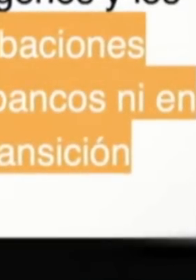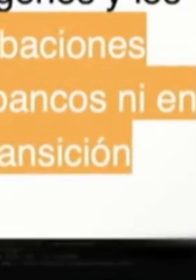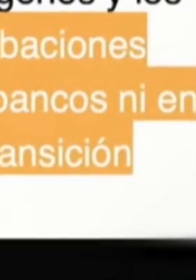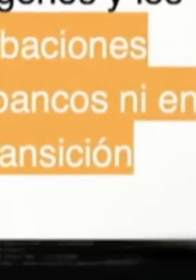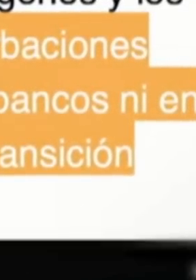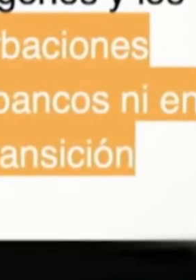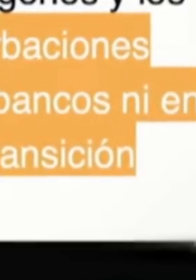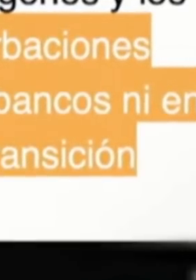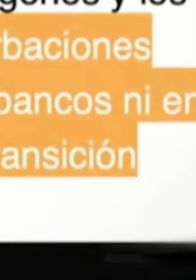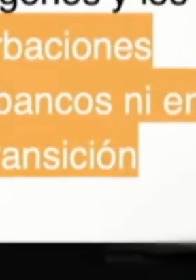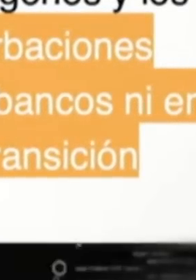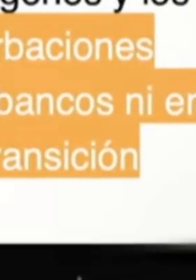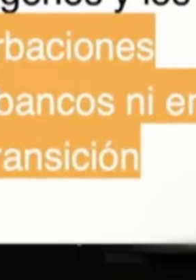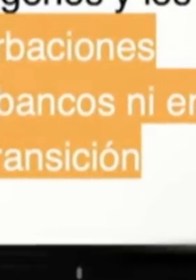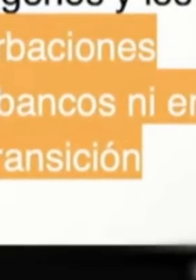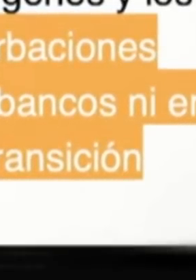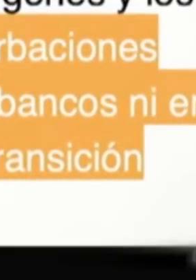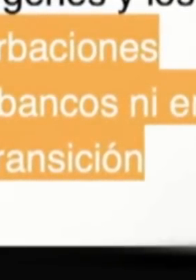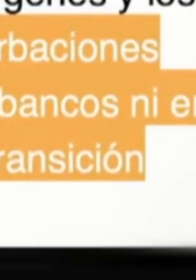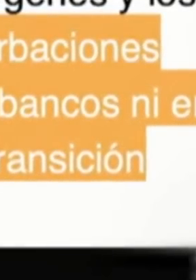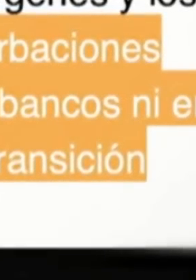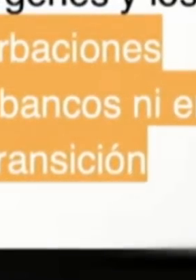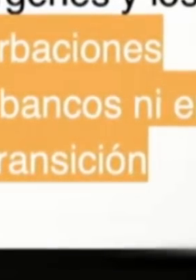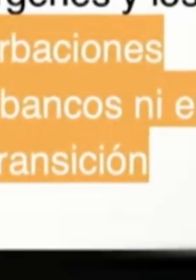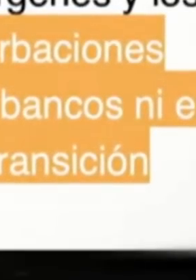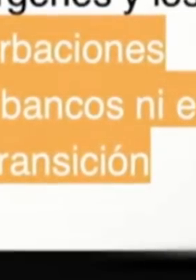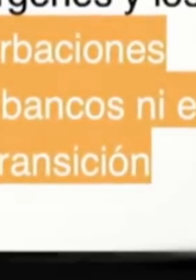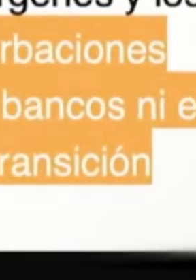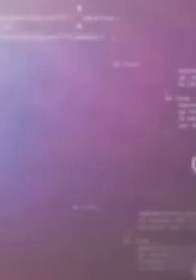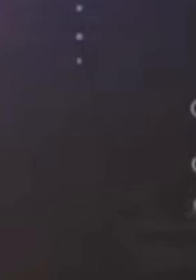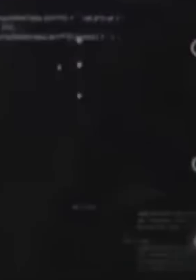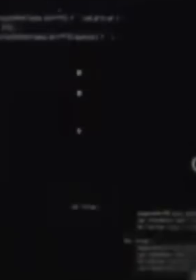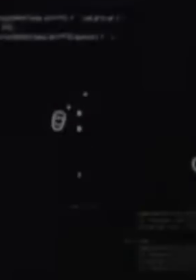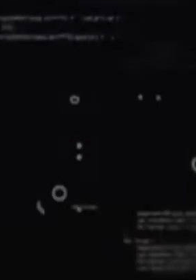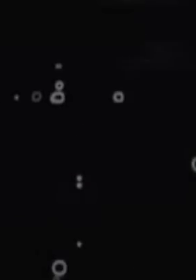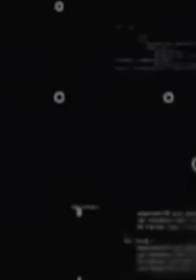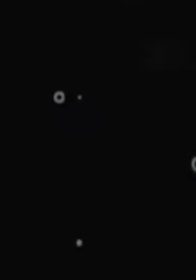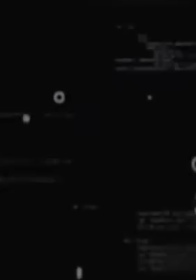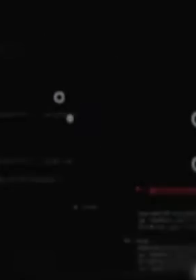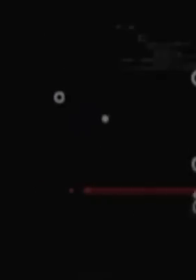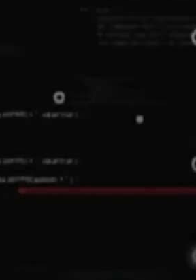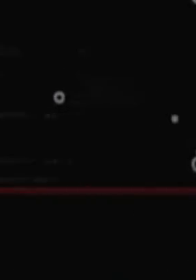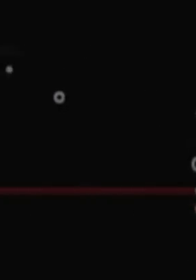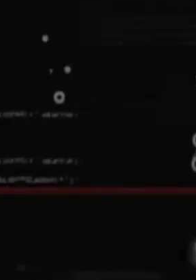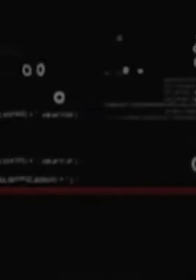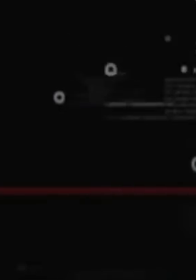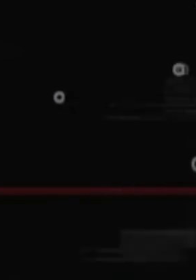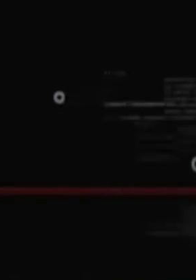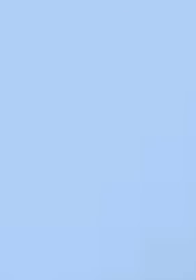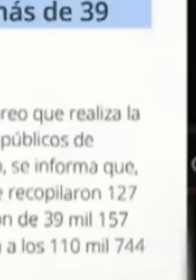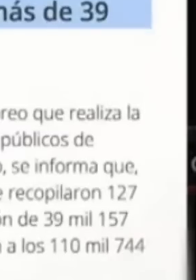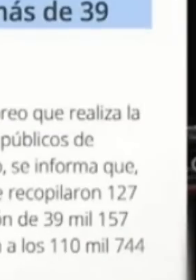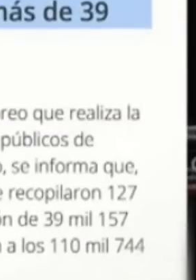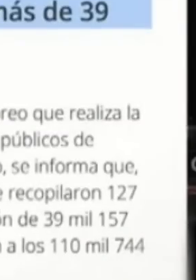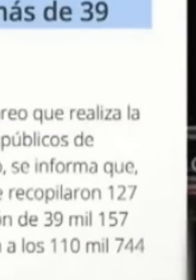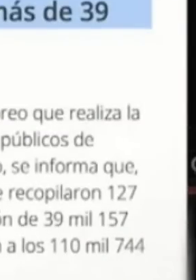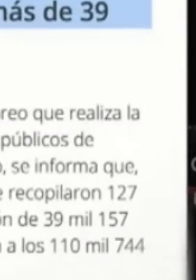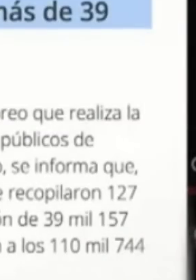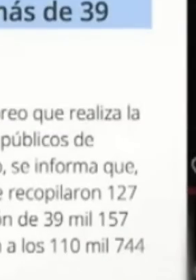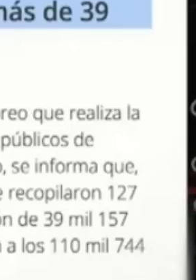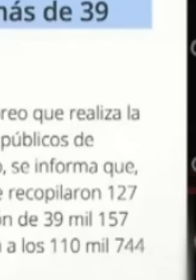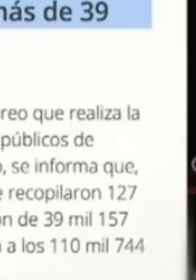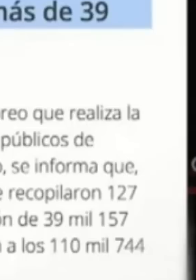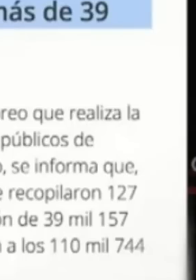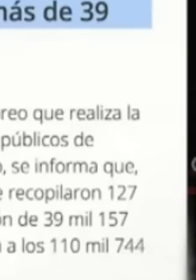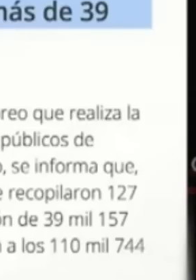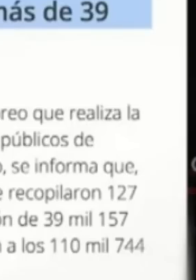Claudia Sheinbaum para reformar la Constitución, para reformar el Poder Judicial. Pues ahora han emprendido esta